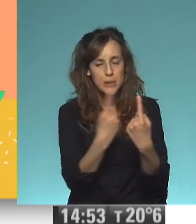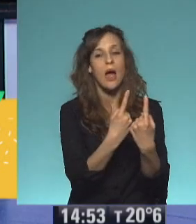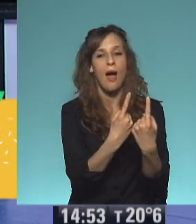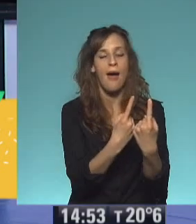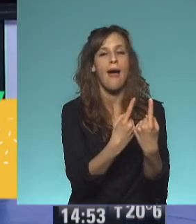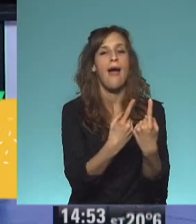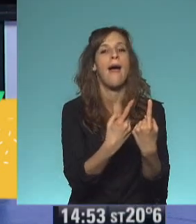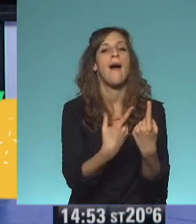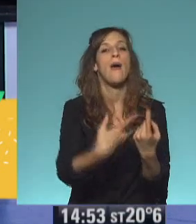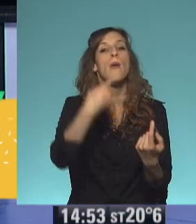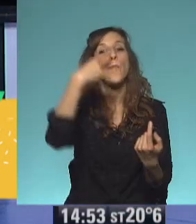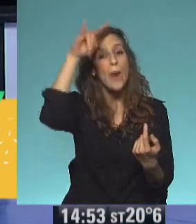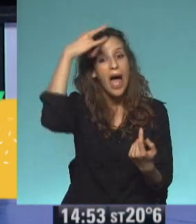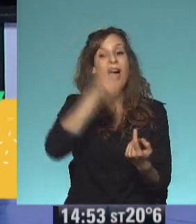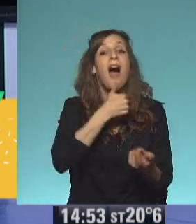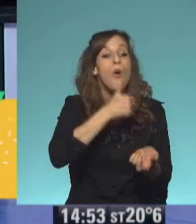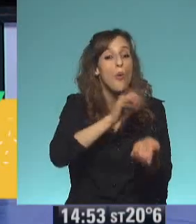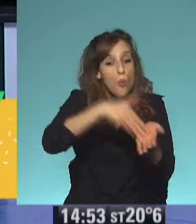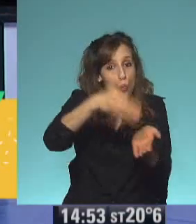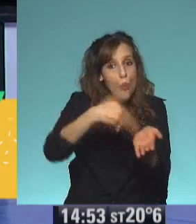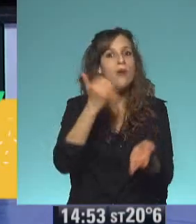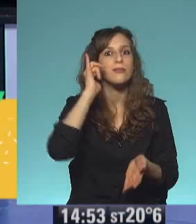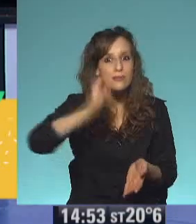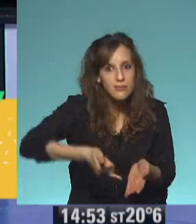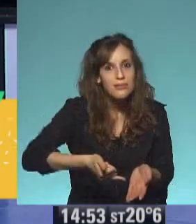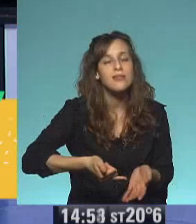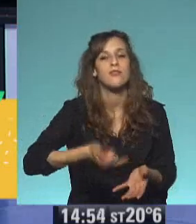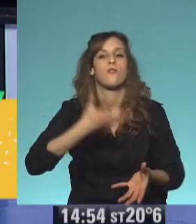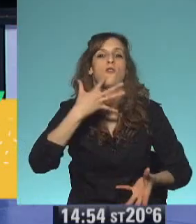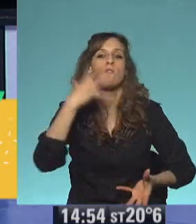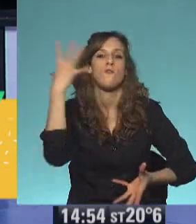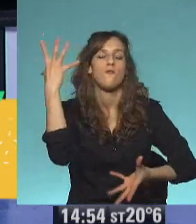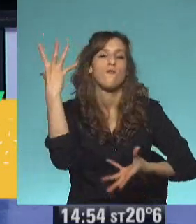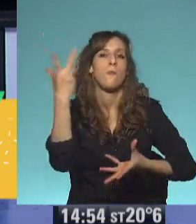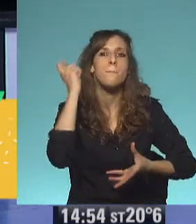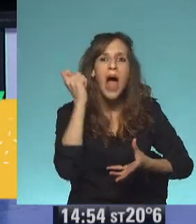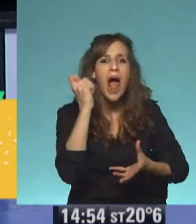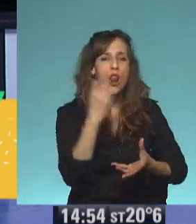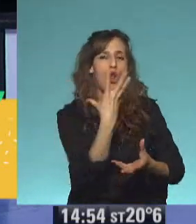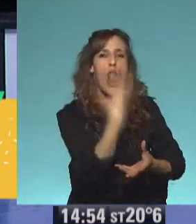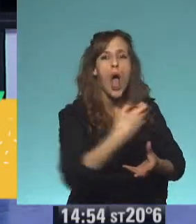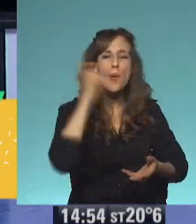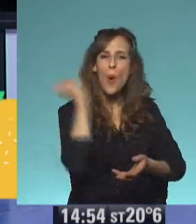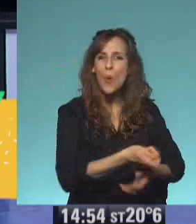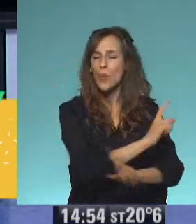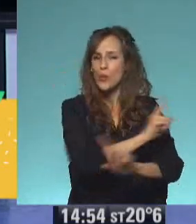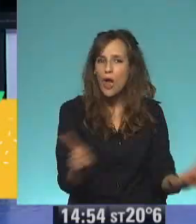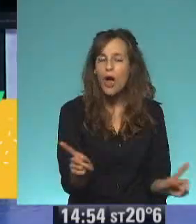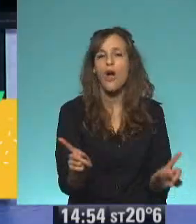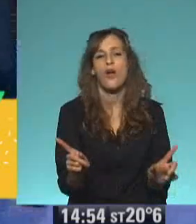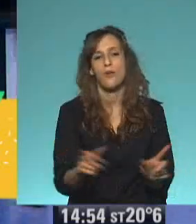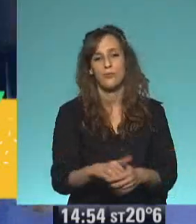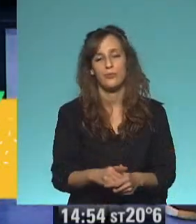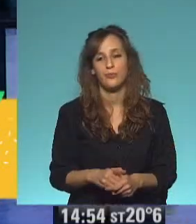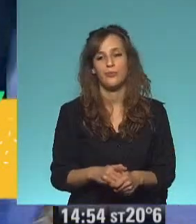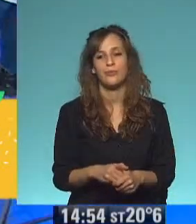el agua si quiere apagar el fuego si quiere quemar el palo no quiere pegarle al lobo, el lobo si quiere sacar a la chiva no puede. Quiere salir